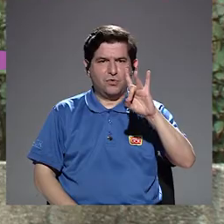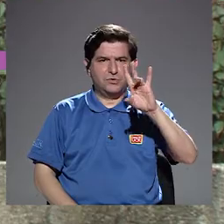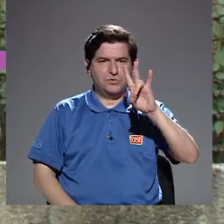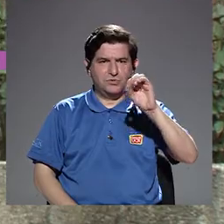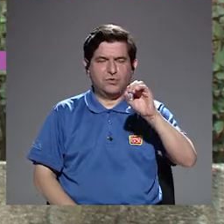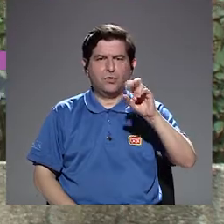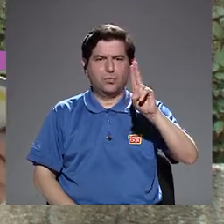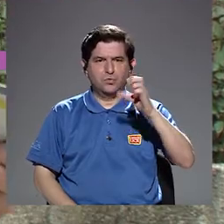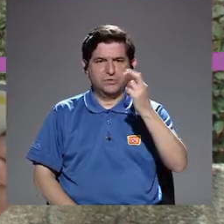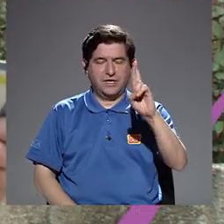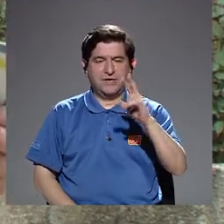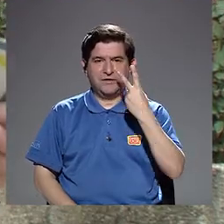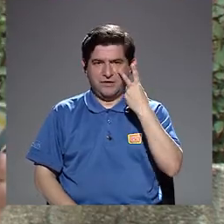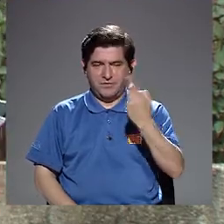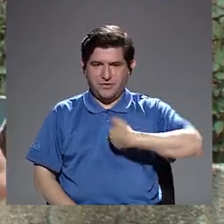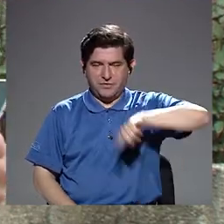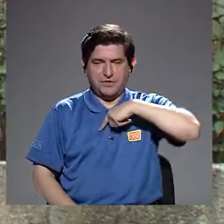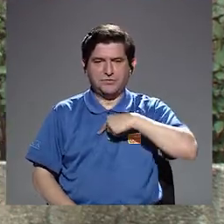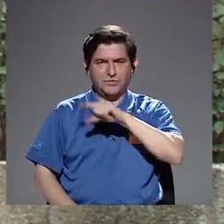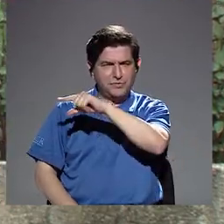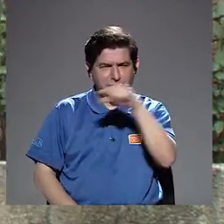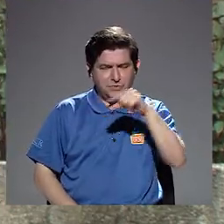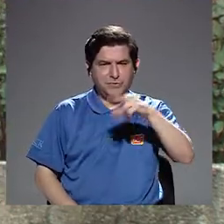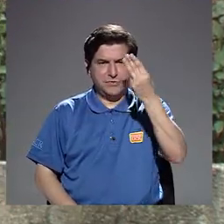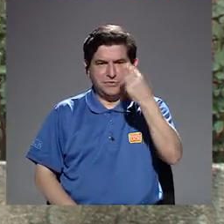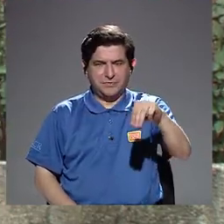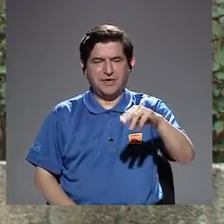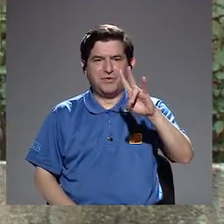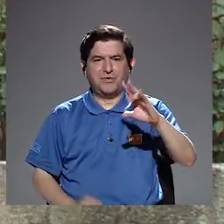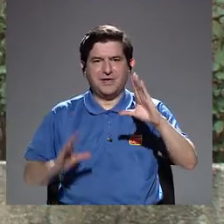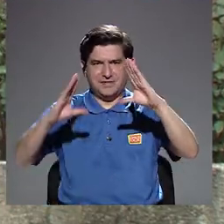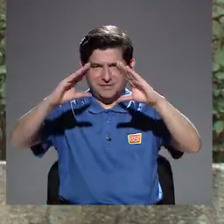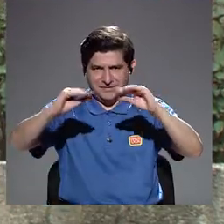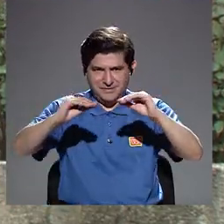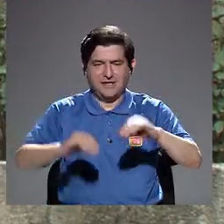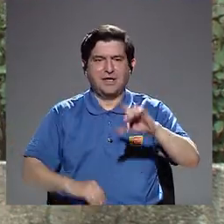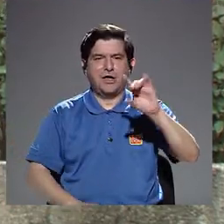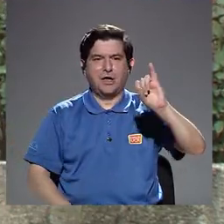870 UCR y que nos vean a nosotros todas las semanas también, los miércoles a las 7